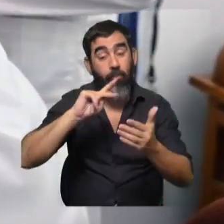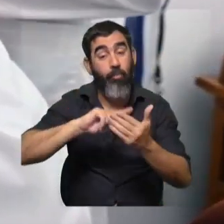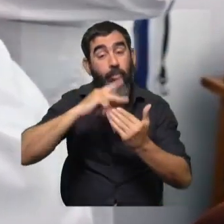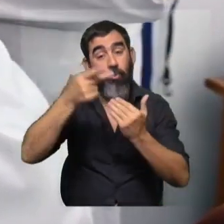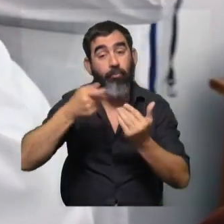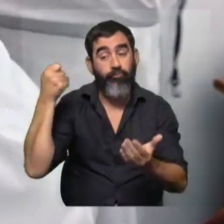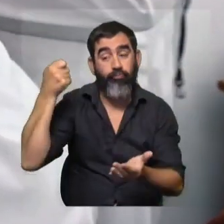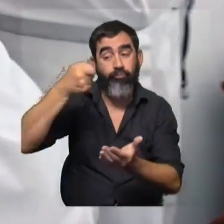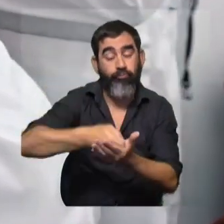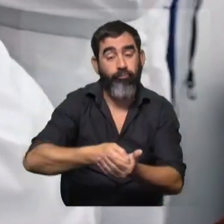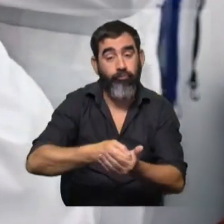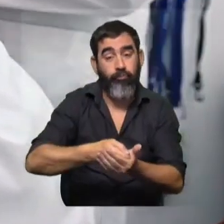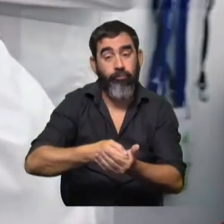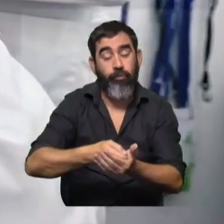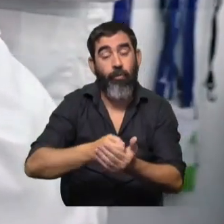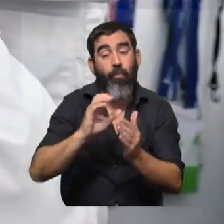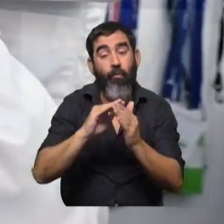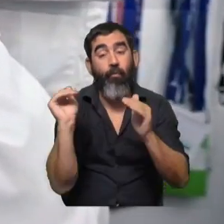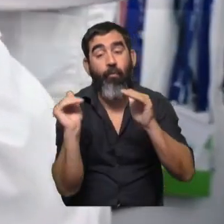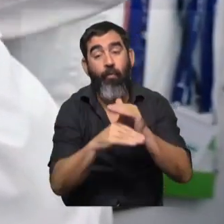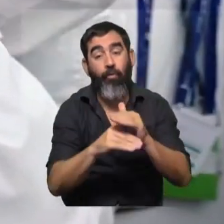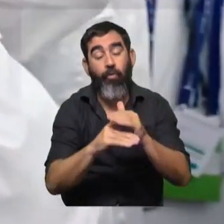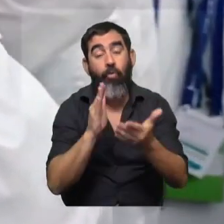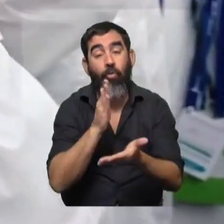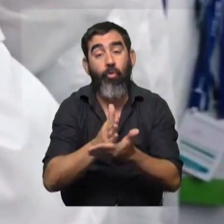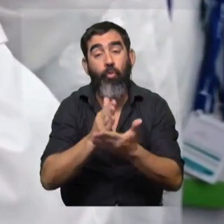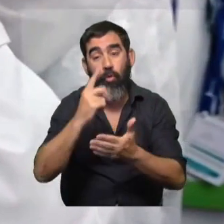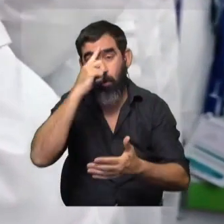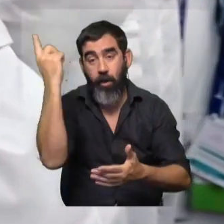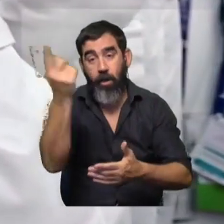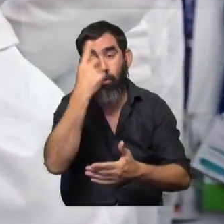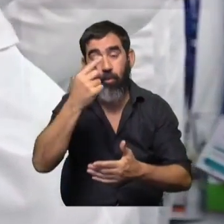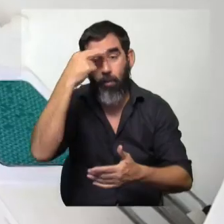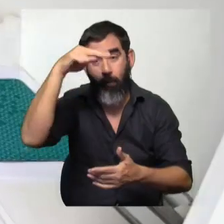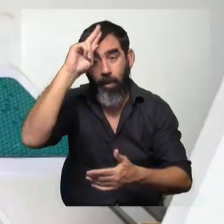es financiado en su totalidad por el Fondo Conjunto de Colaboración Internacional